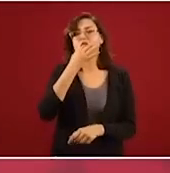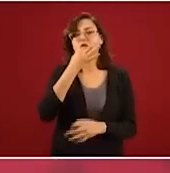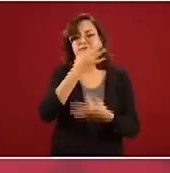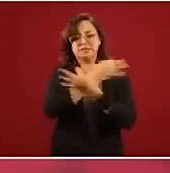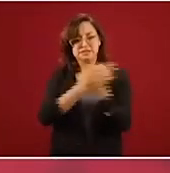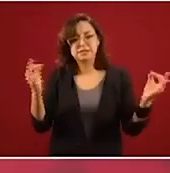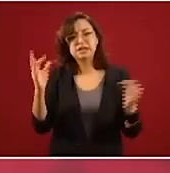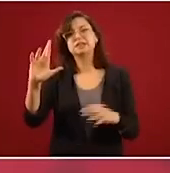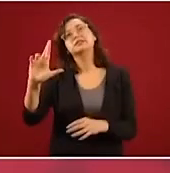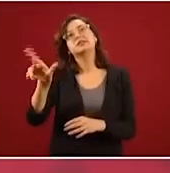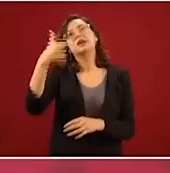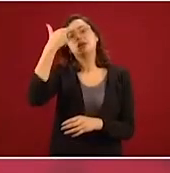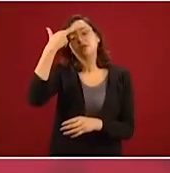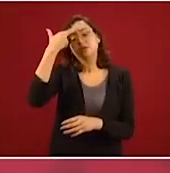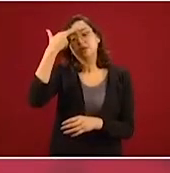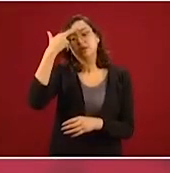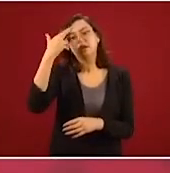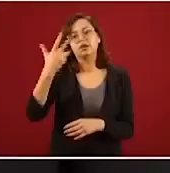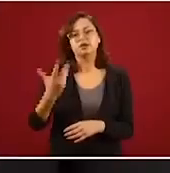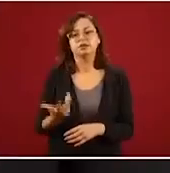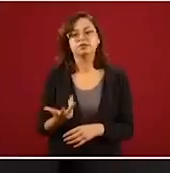recordar de que